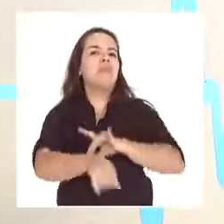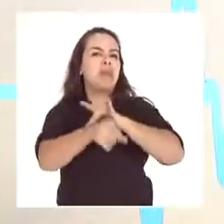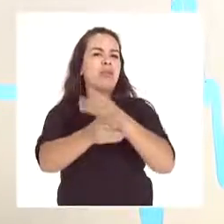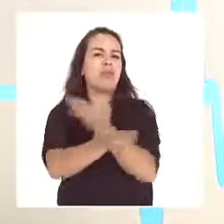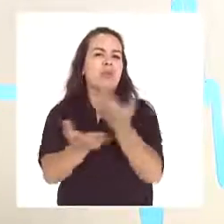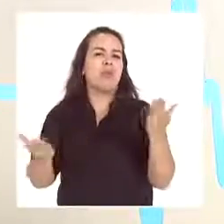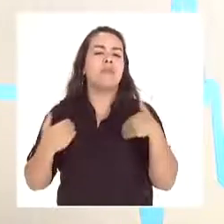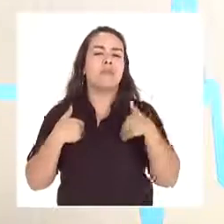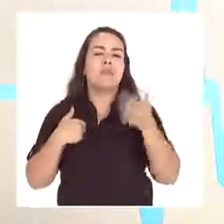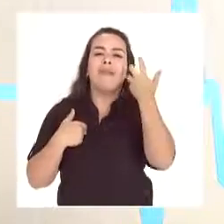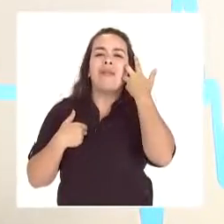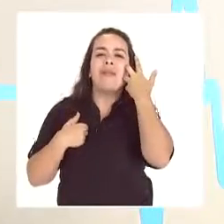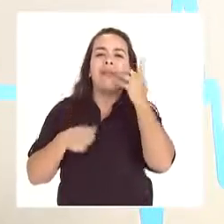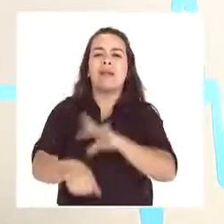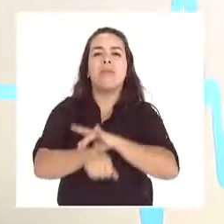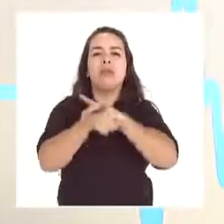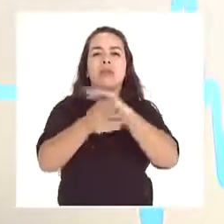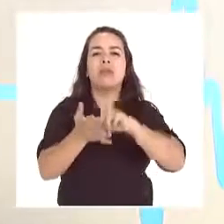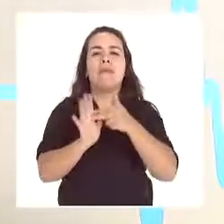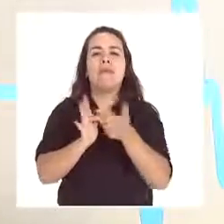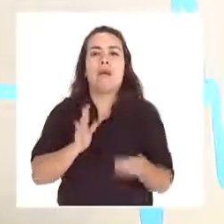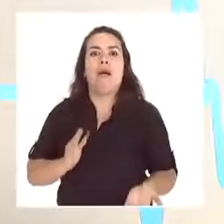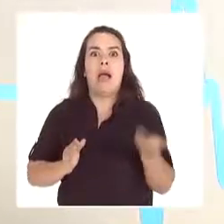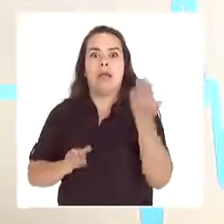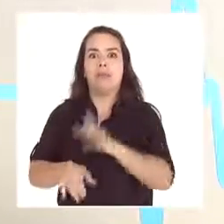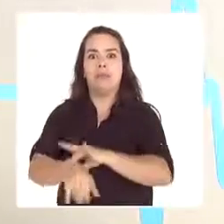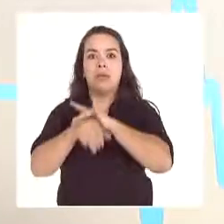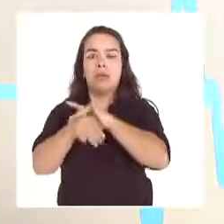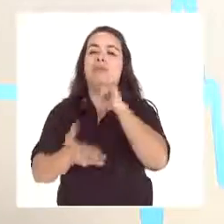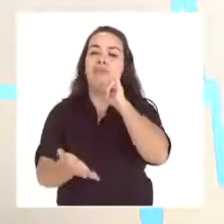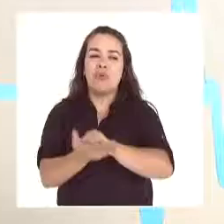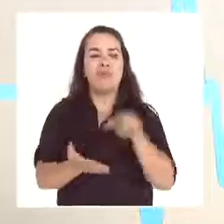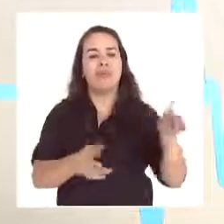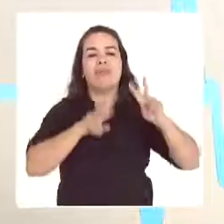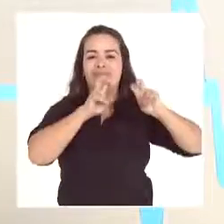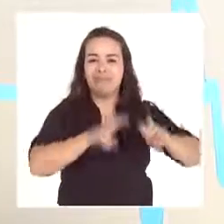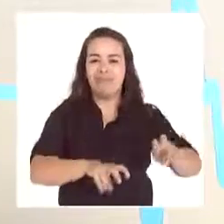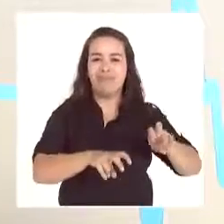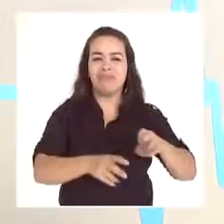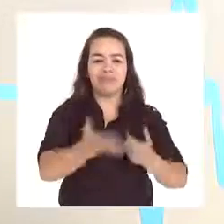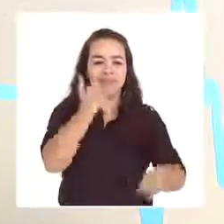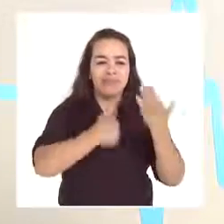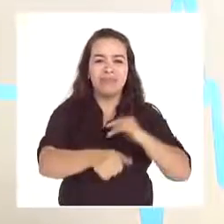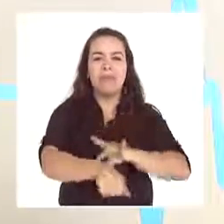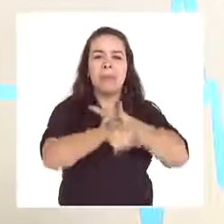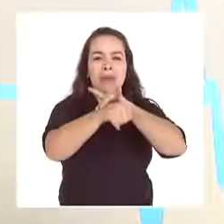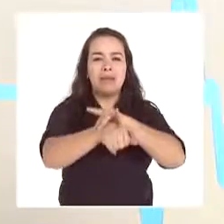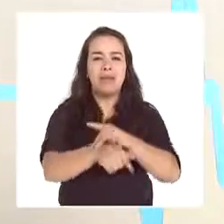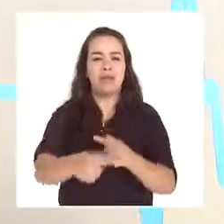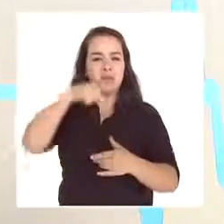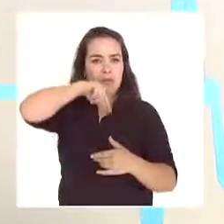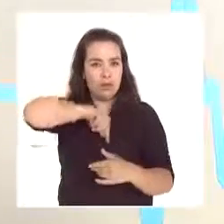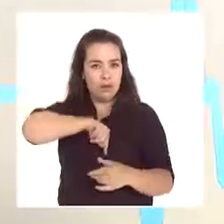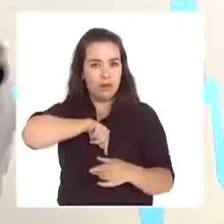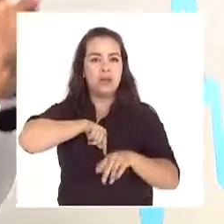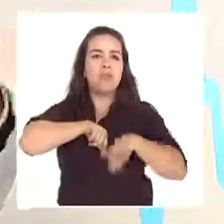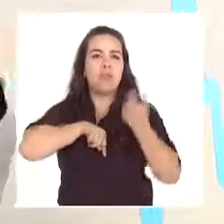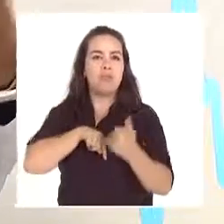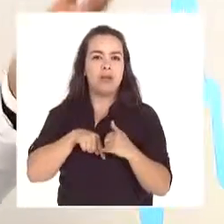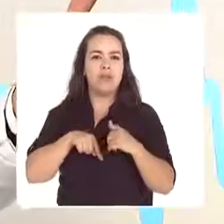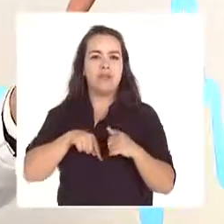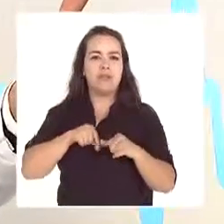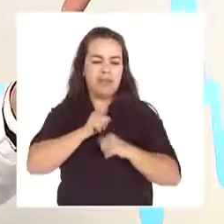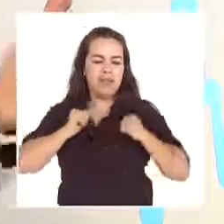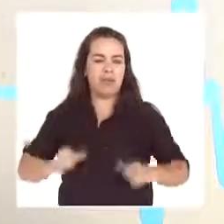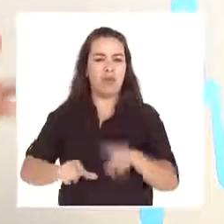enfermedad vascular es alta medicina y por eso estudian medicina y después medicina interna y después cardiología y más